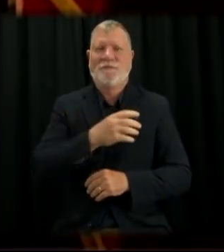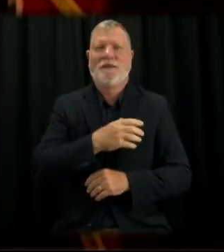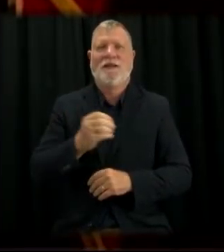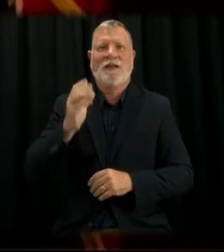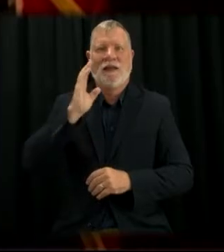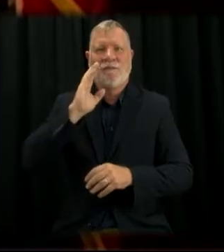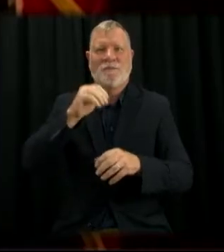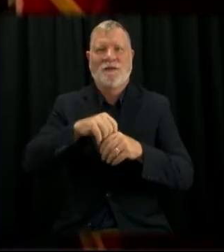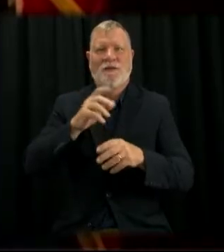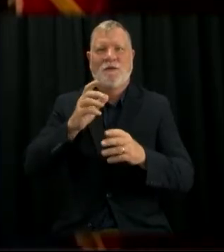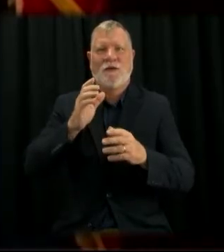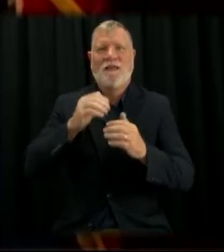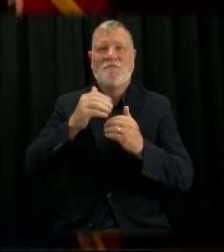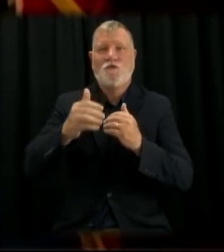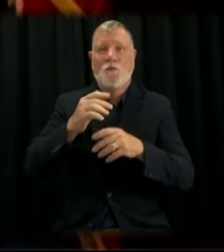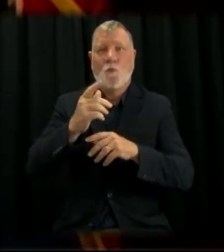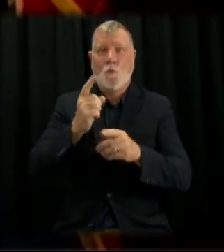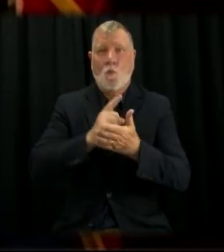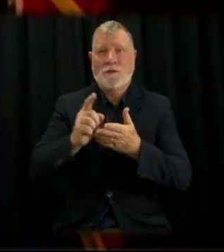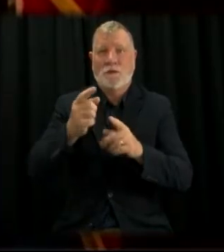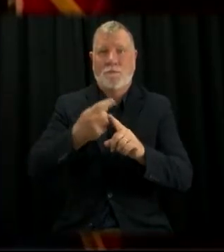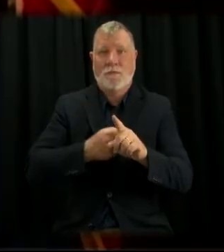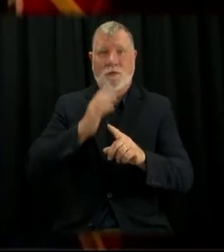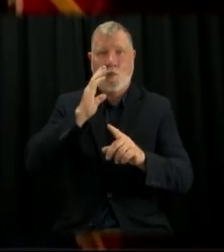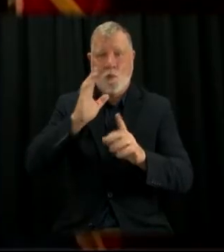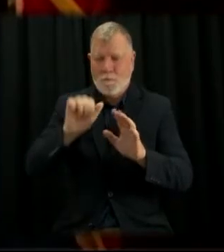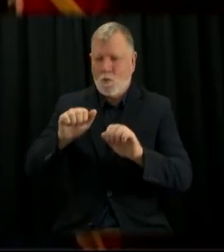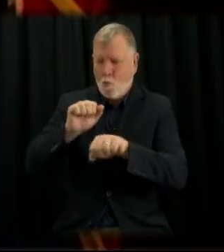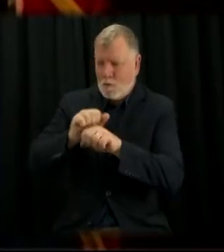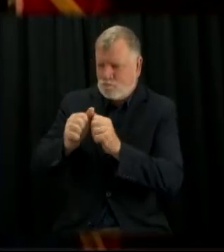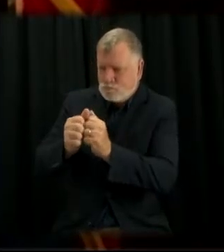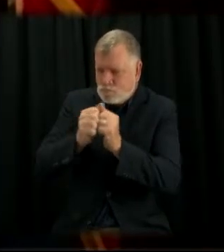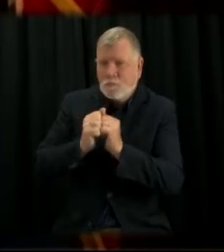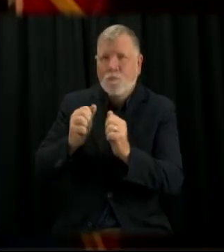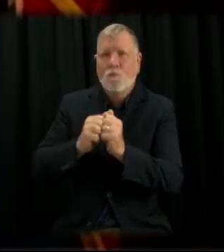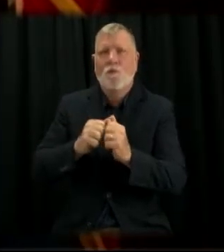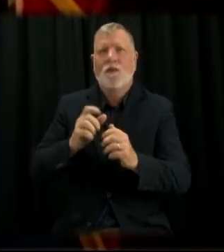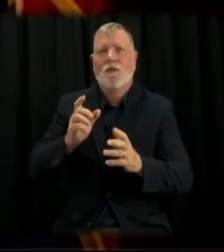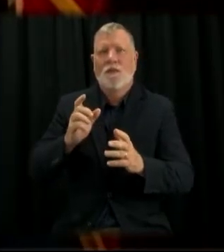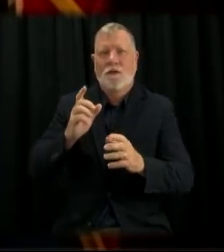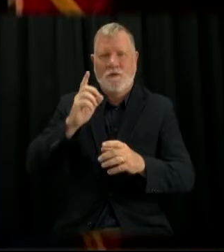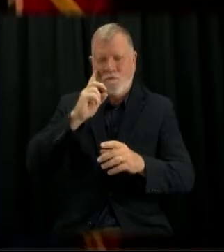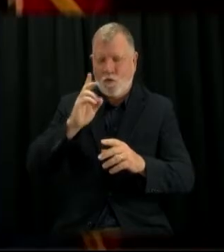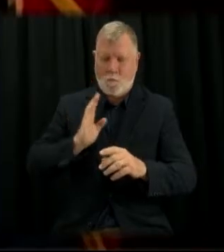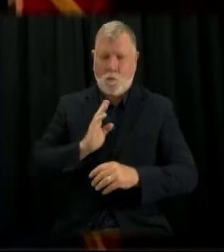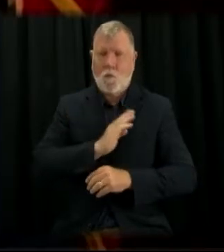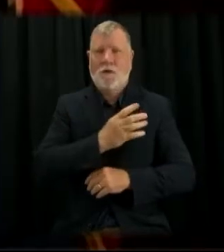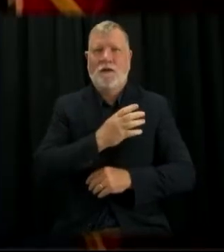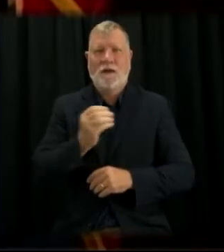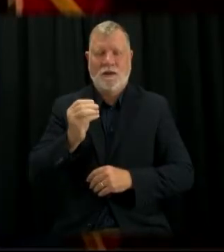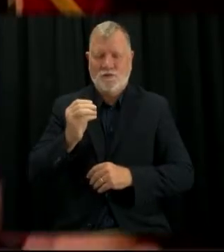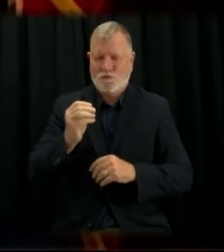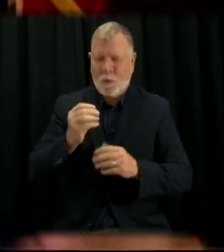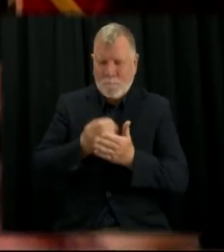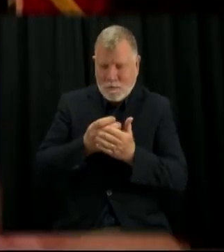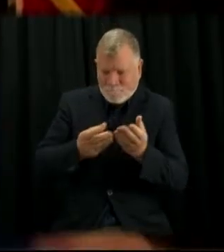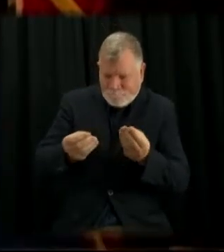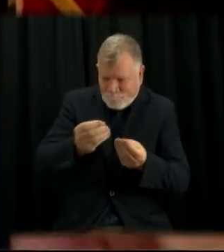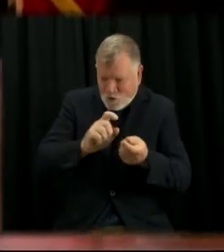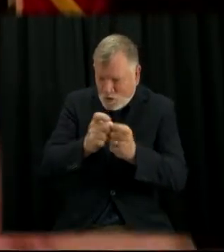islas. Anticipamos que en los próximos meses y semanas vamos a colaborar con la Junta Fiscal para tener propuestas